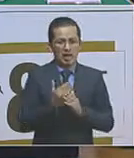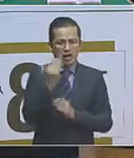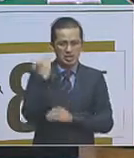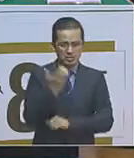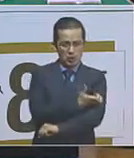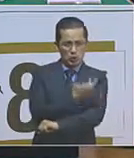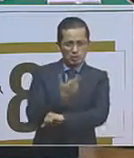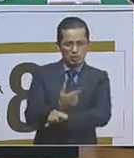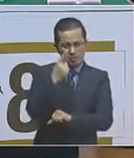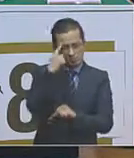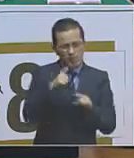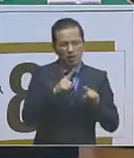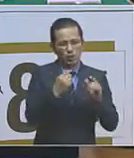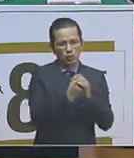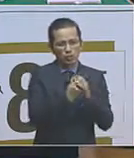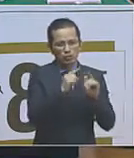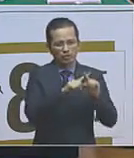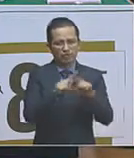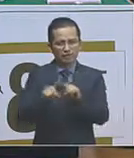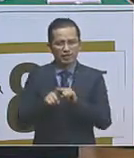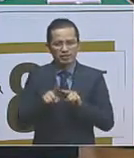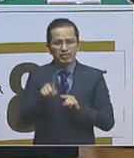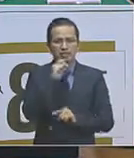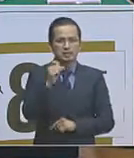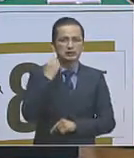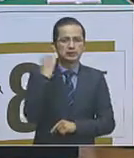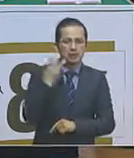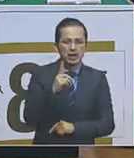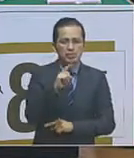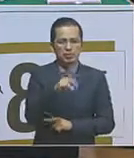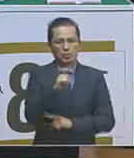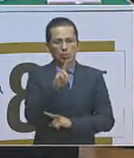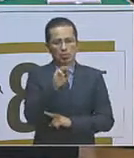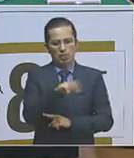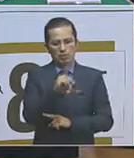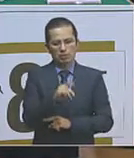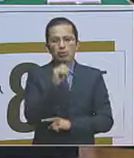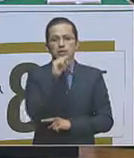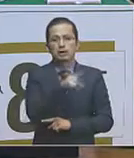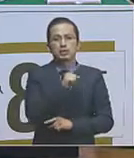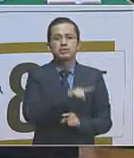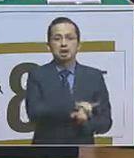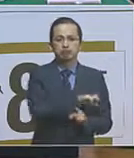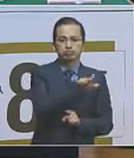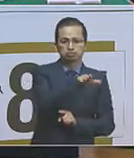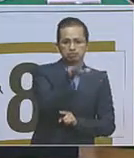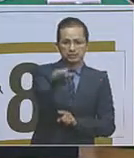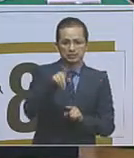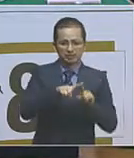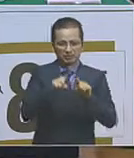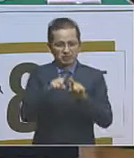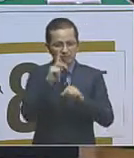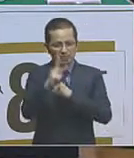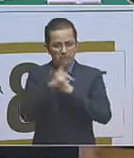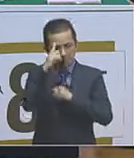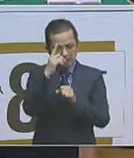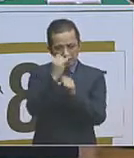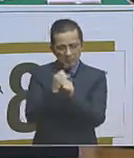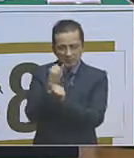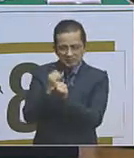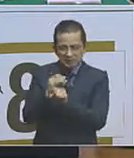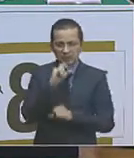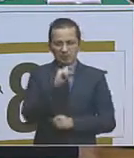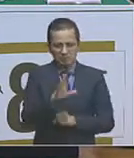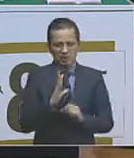de diversos cursos seminarios diplomados investigador visitante en diferentes países y ha impartido clases a nivel doctorado